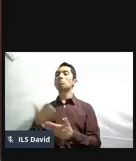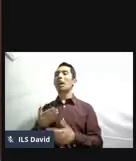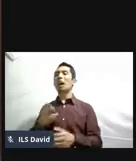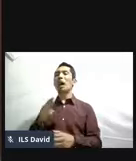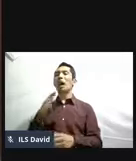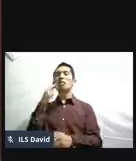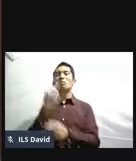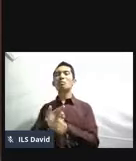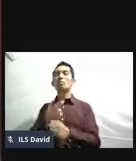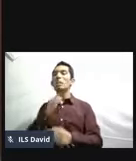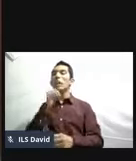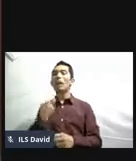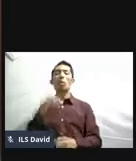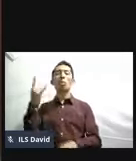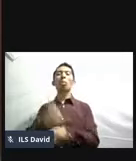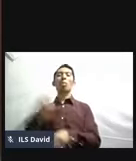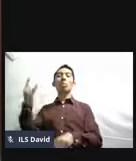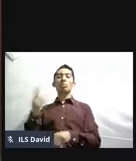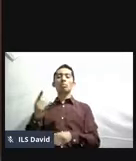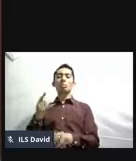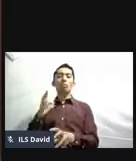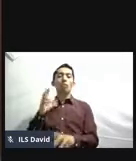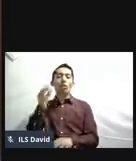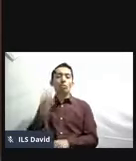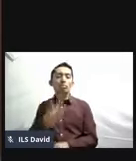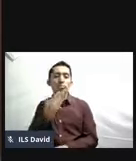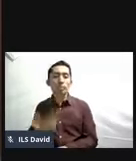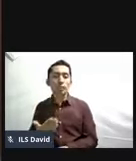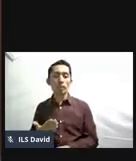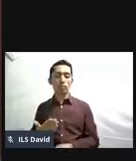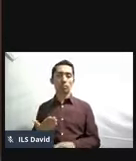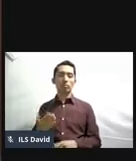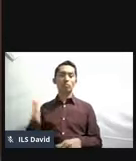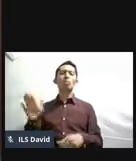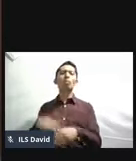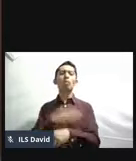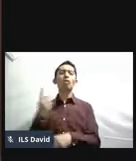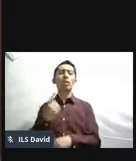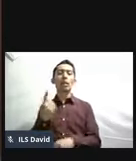tendría que caer en el incumplimiento? Pues porque no existe